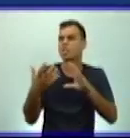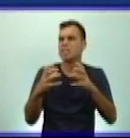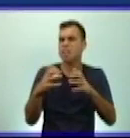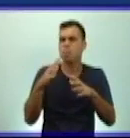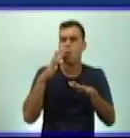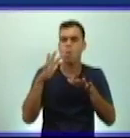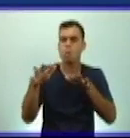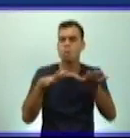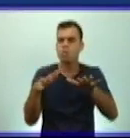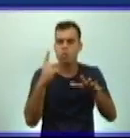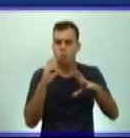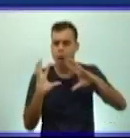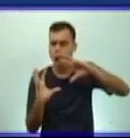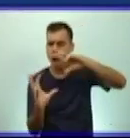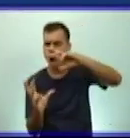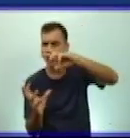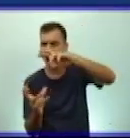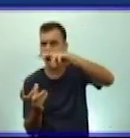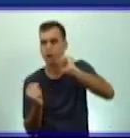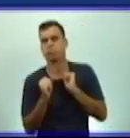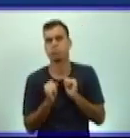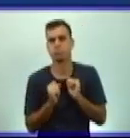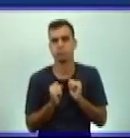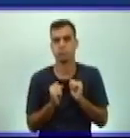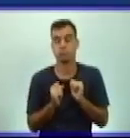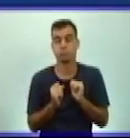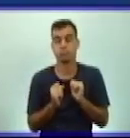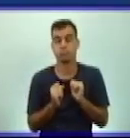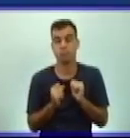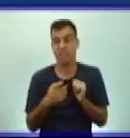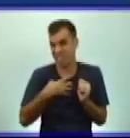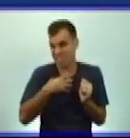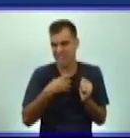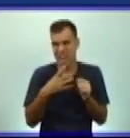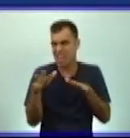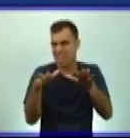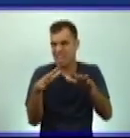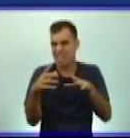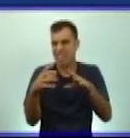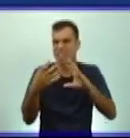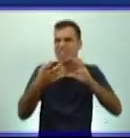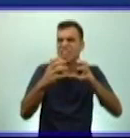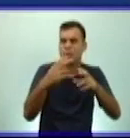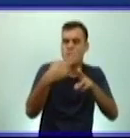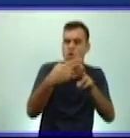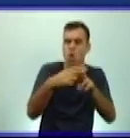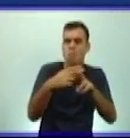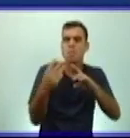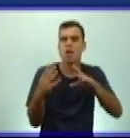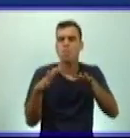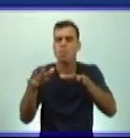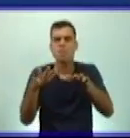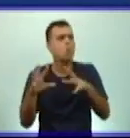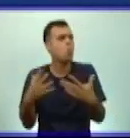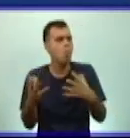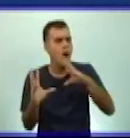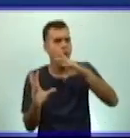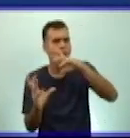nuestro planeta durante su, o qué tipo de movimientos posee nuestro planeta durante su recorrido anual. Otro de